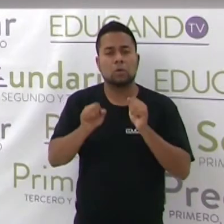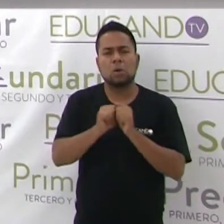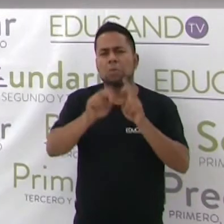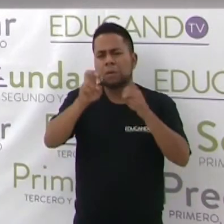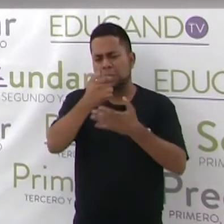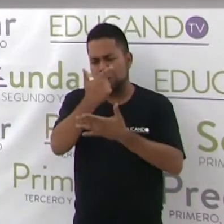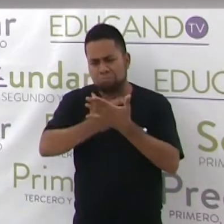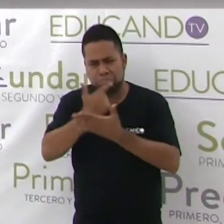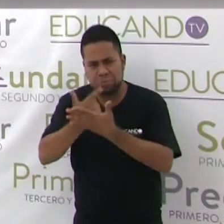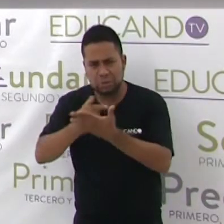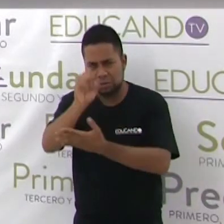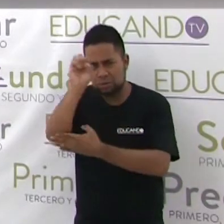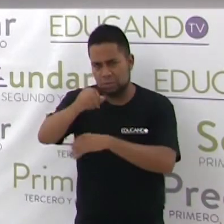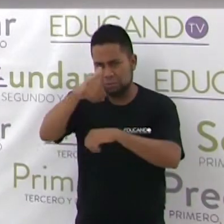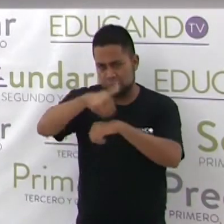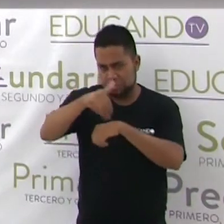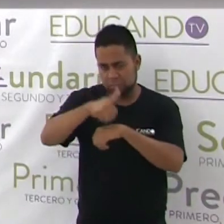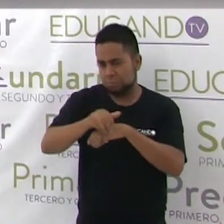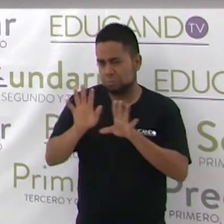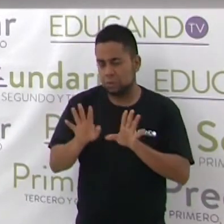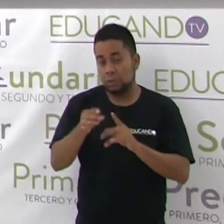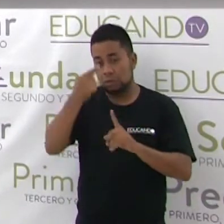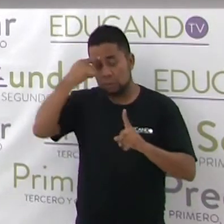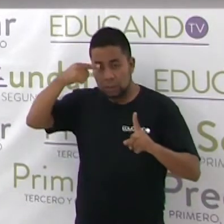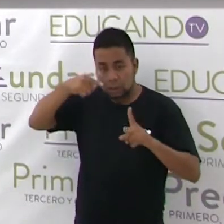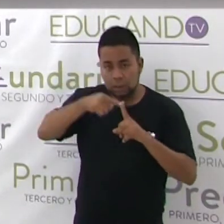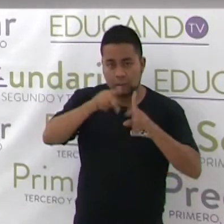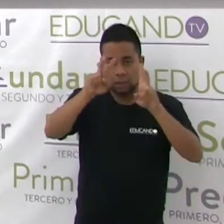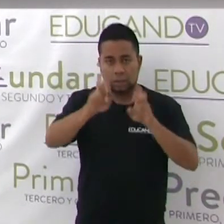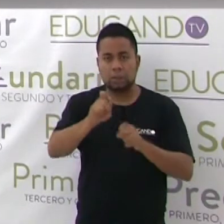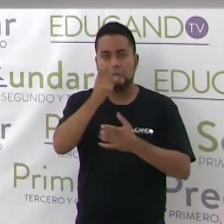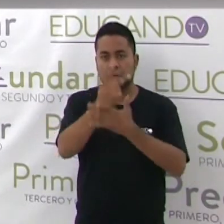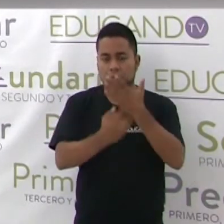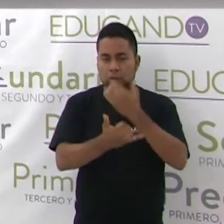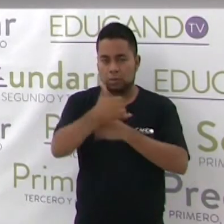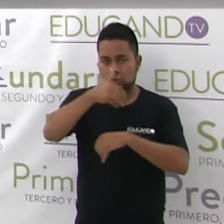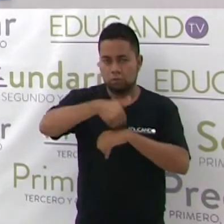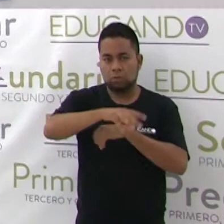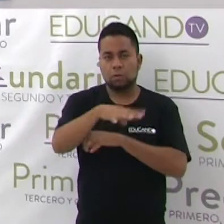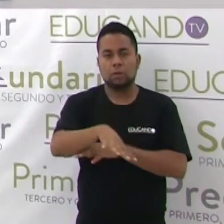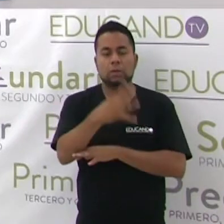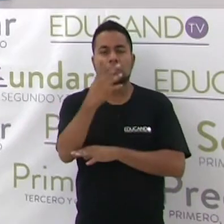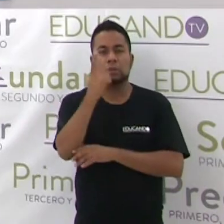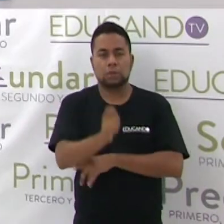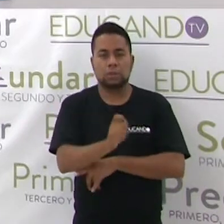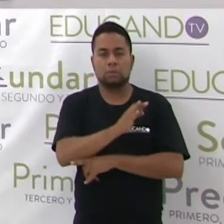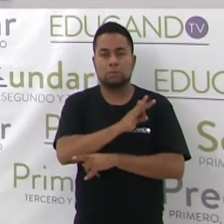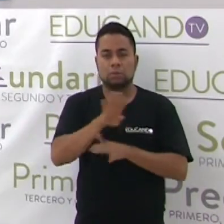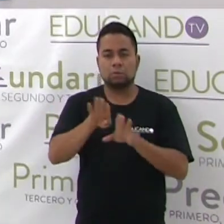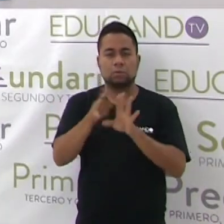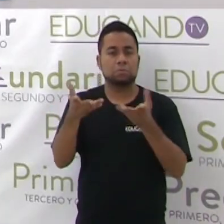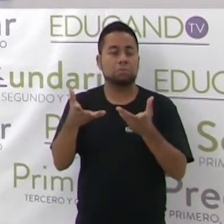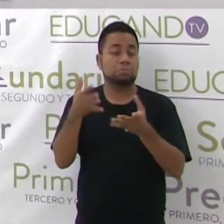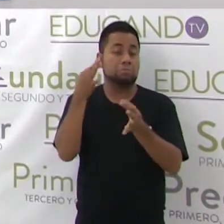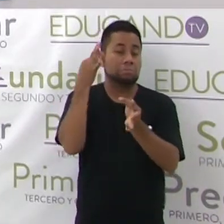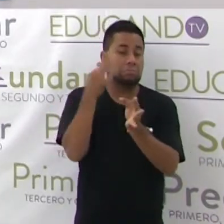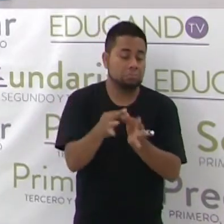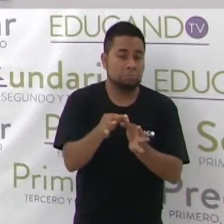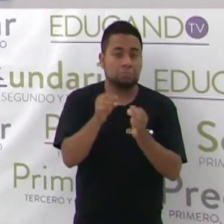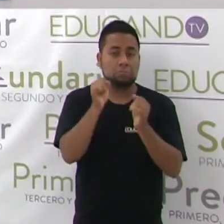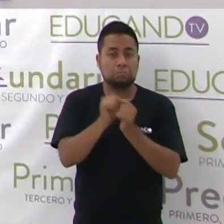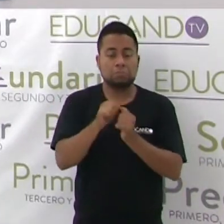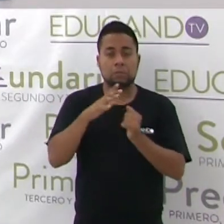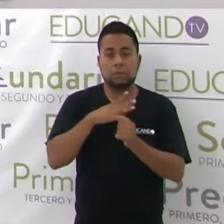estadística. El propósito de este tema o de este proyecto número 14 va a ser que vamos a concluir con